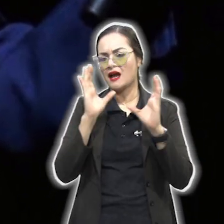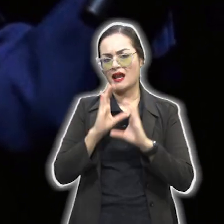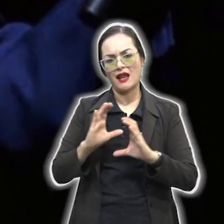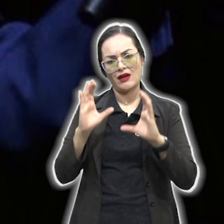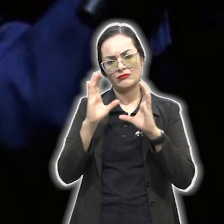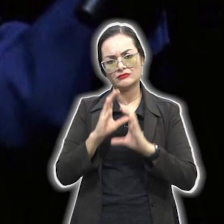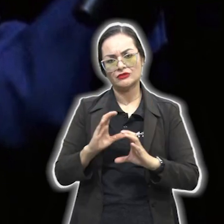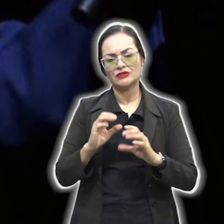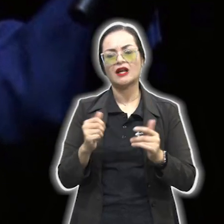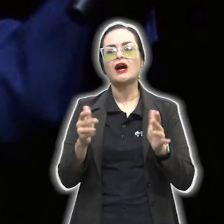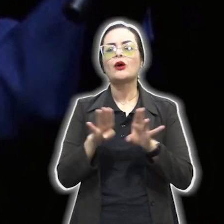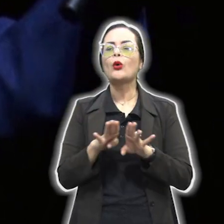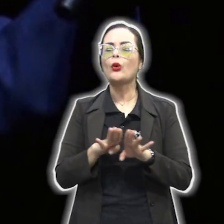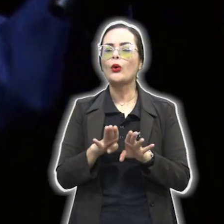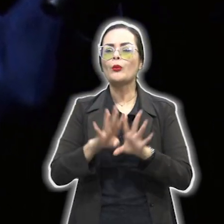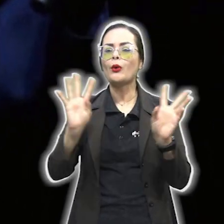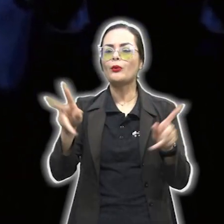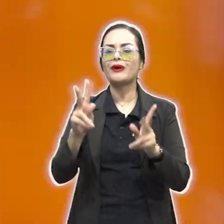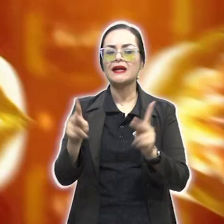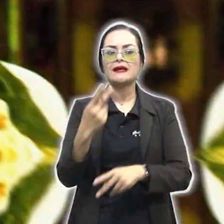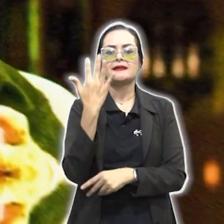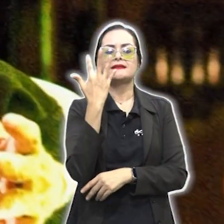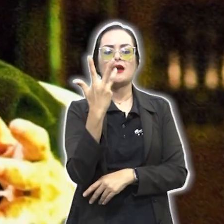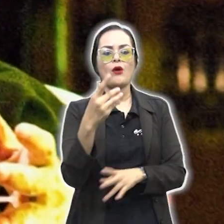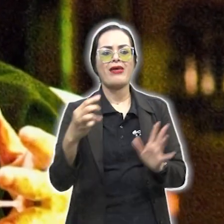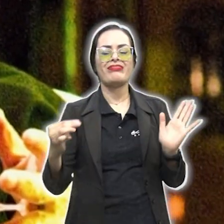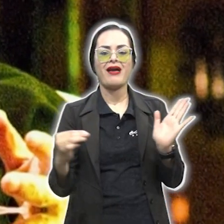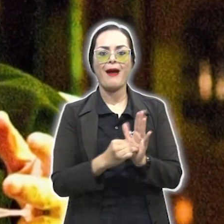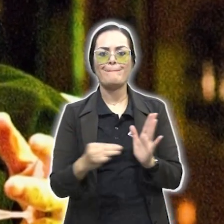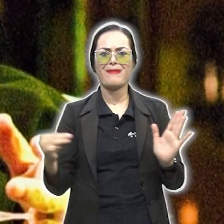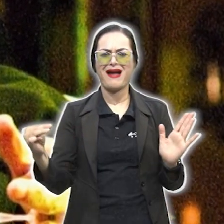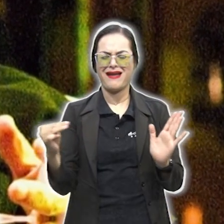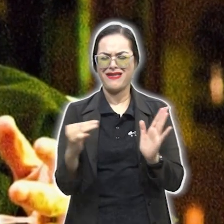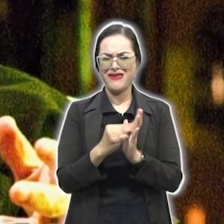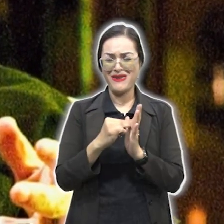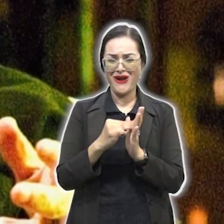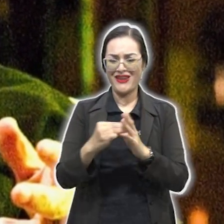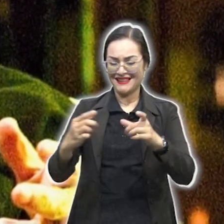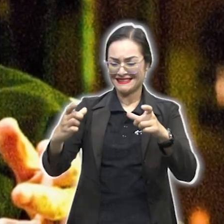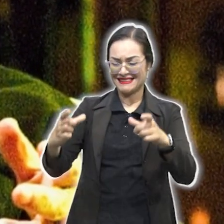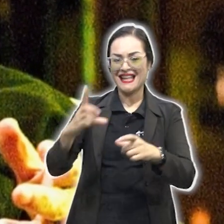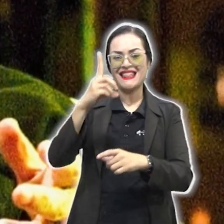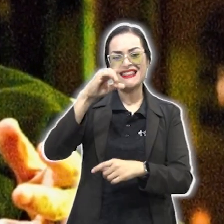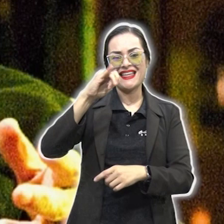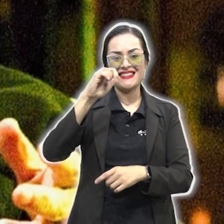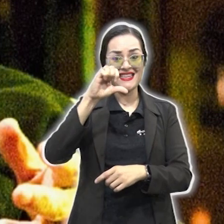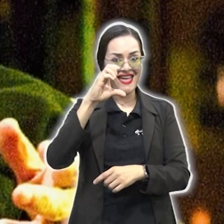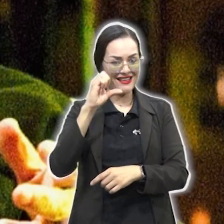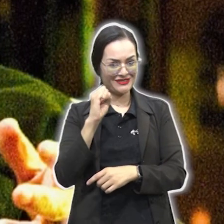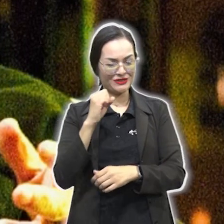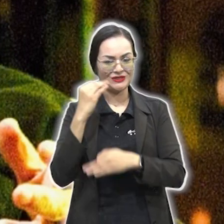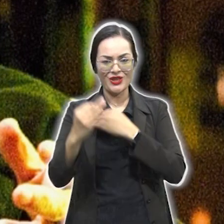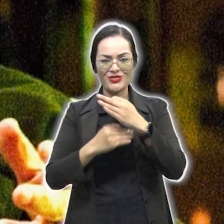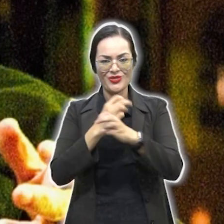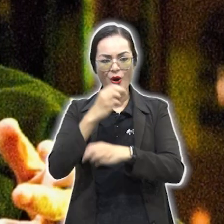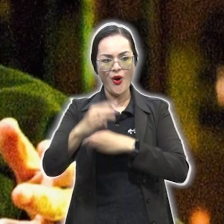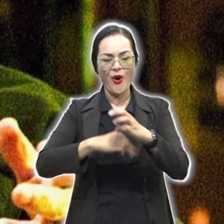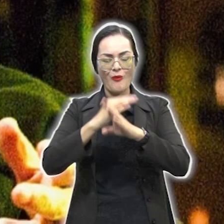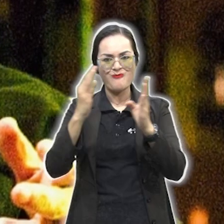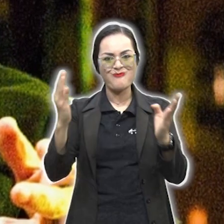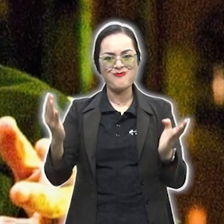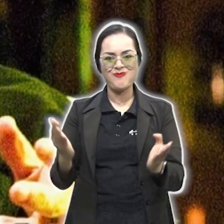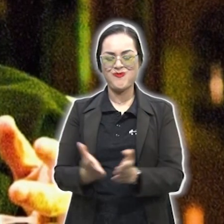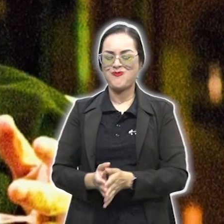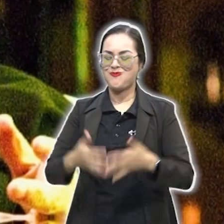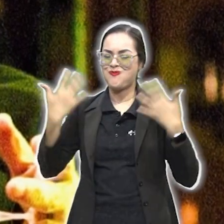la música popular vendiendo a lo largo de su carrera 50 millones de discos en todo el mundo, que lo hicieron merecedor del título